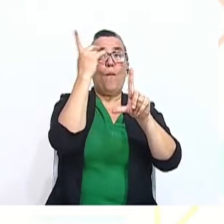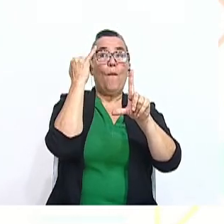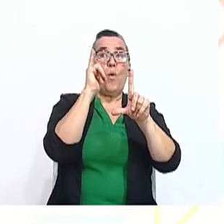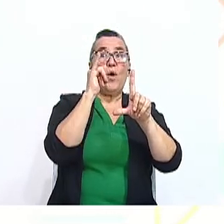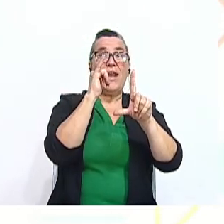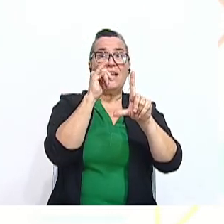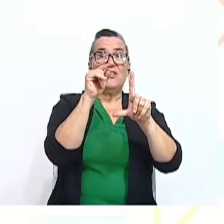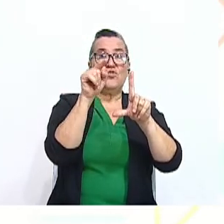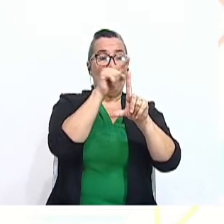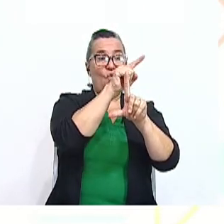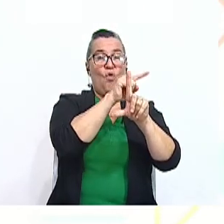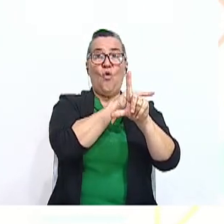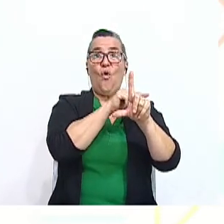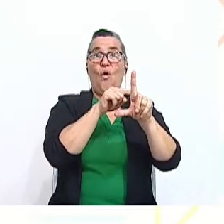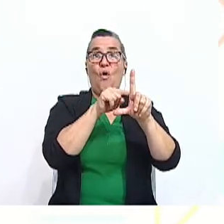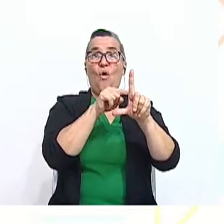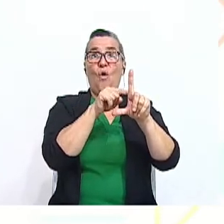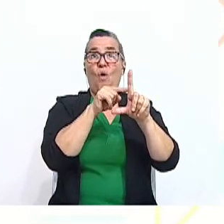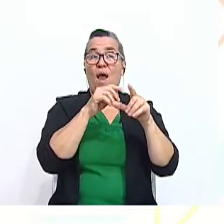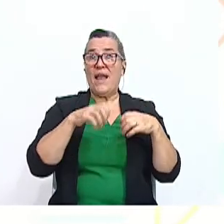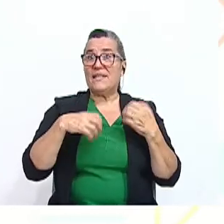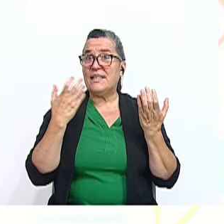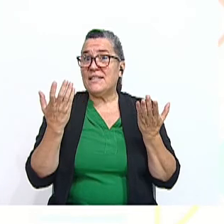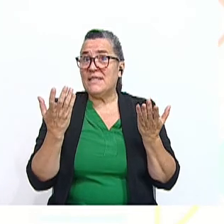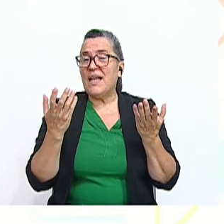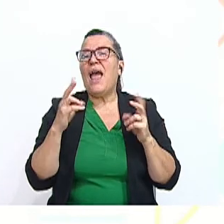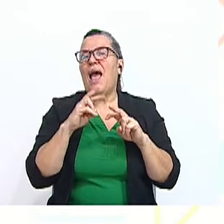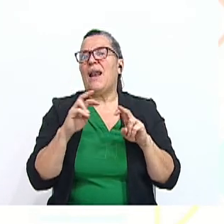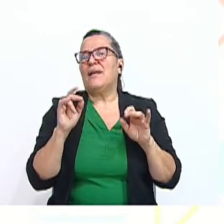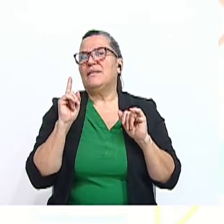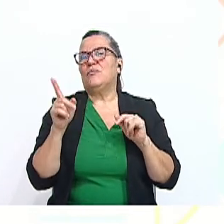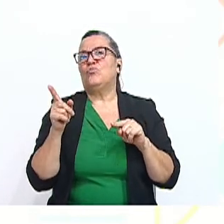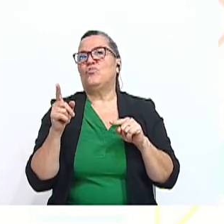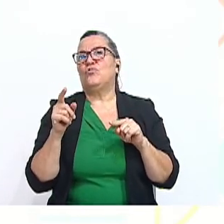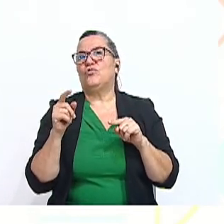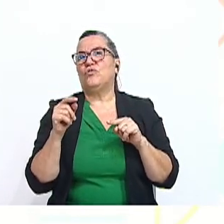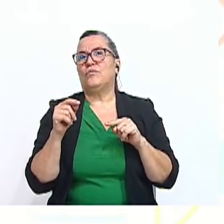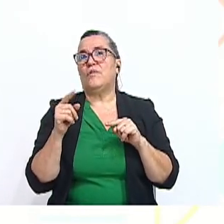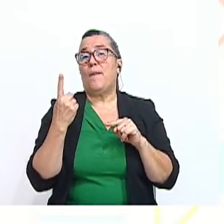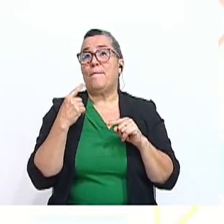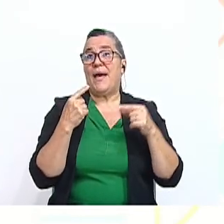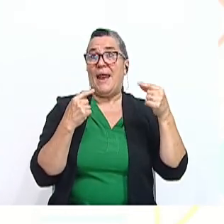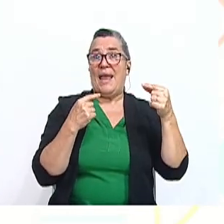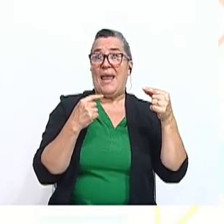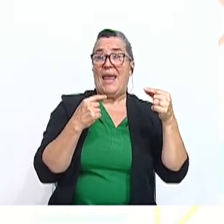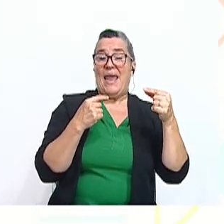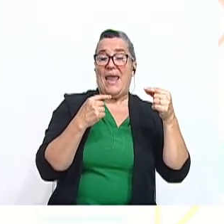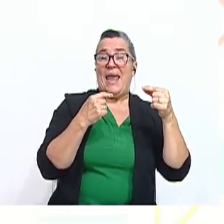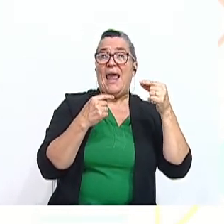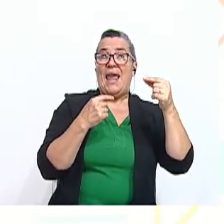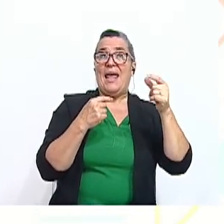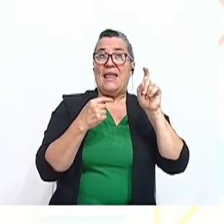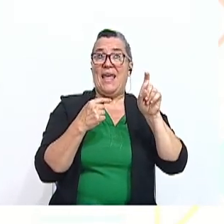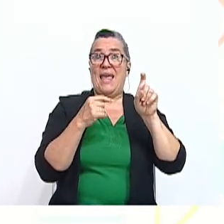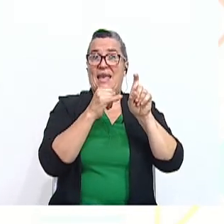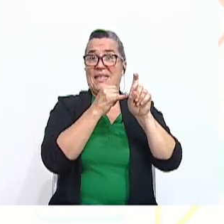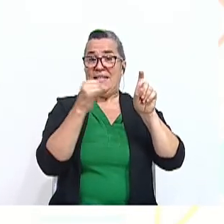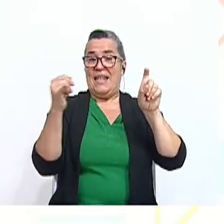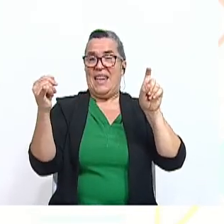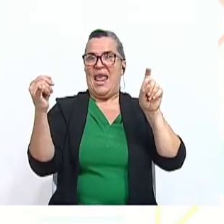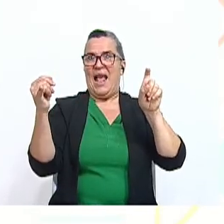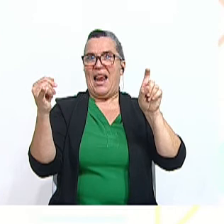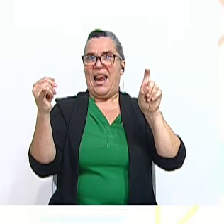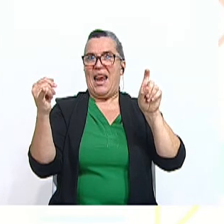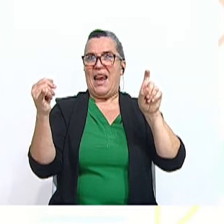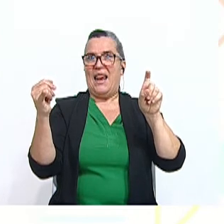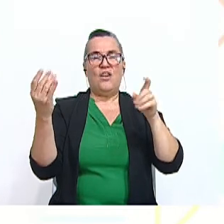tanto, ¿existirá dicha composición? Pues analicemos lo siguiente. Para g de x, por ser una función lineal, y observe